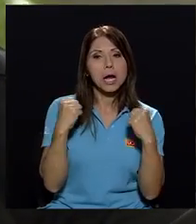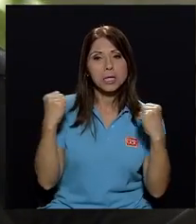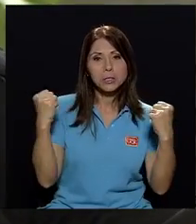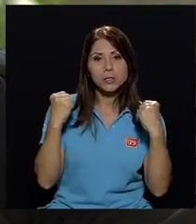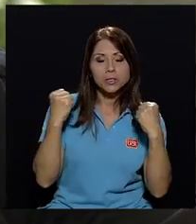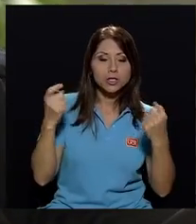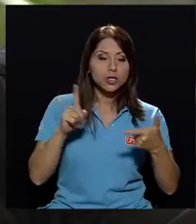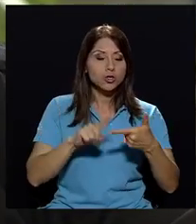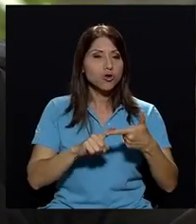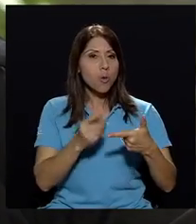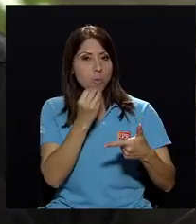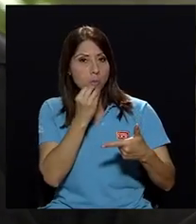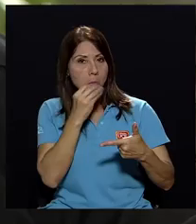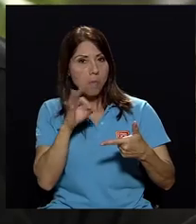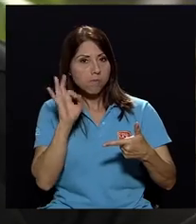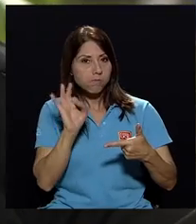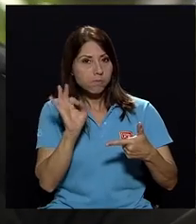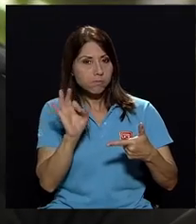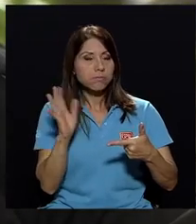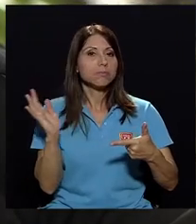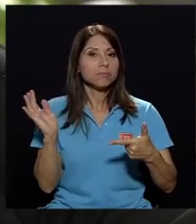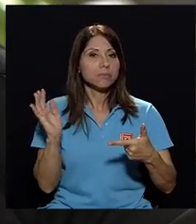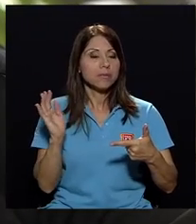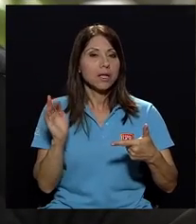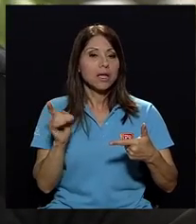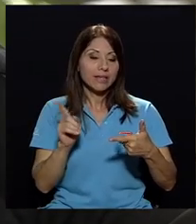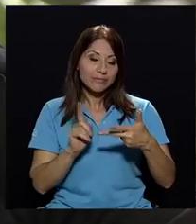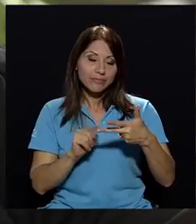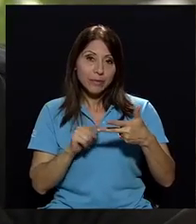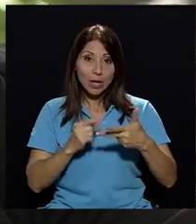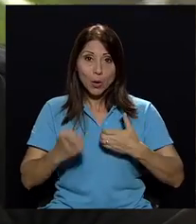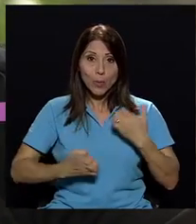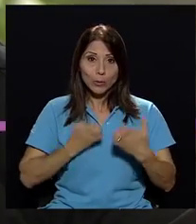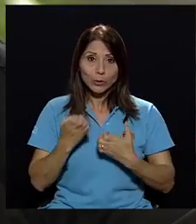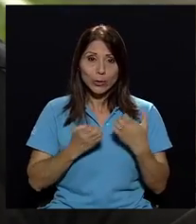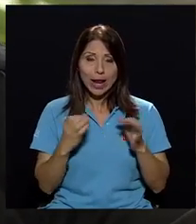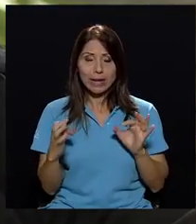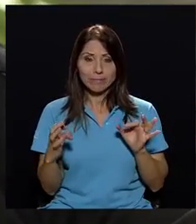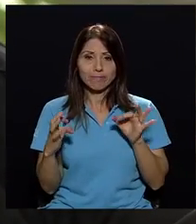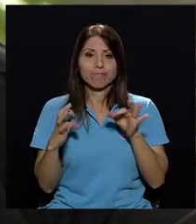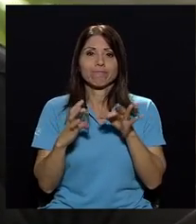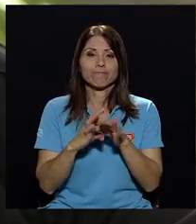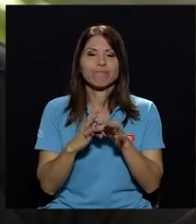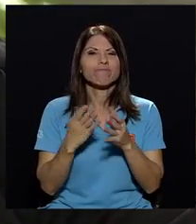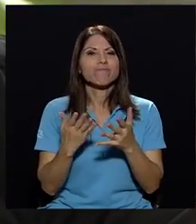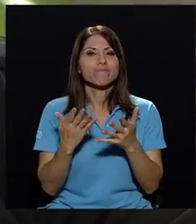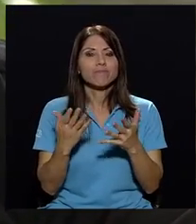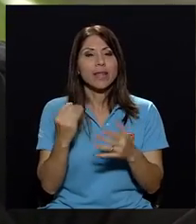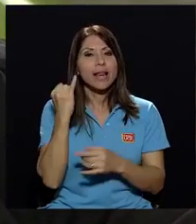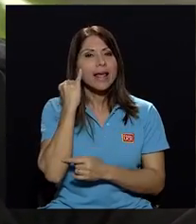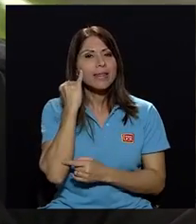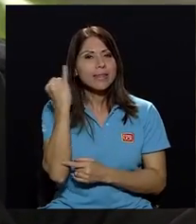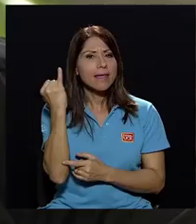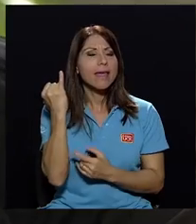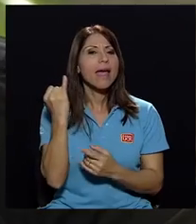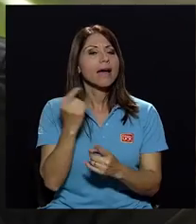buena alimentación, y ya más específicamente lo que tiene que ver con lo emocional, pues la idea